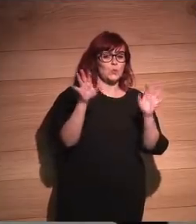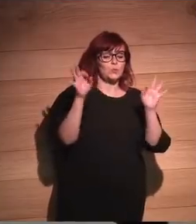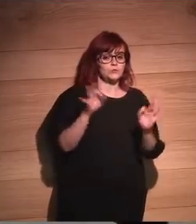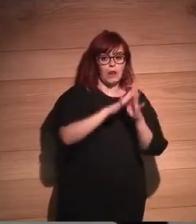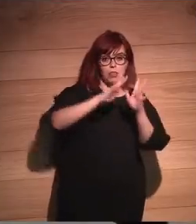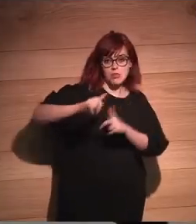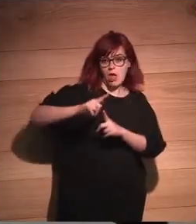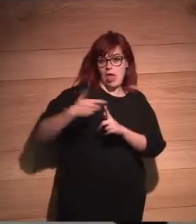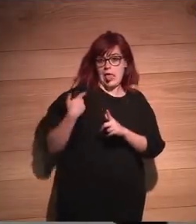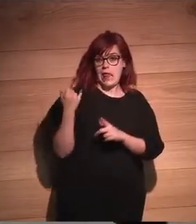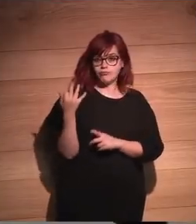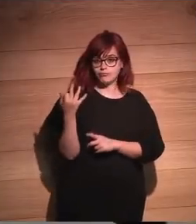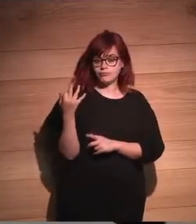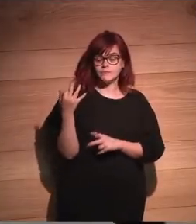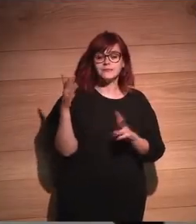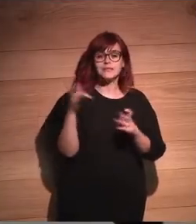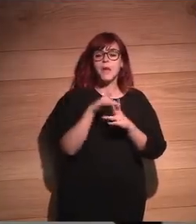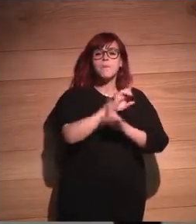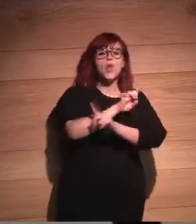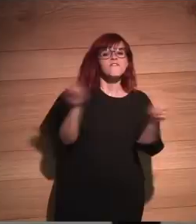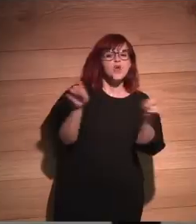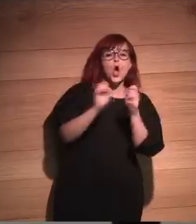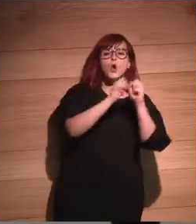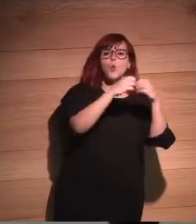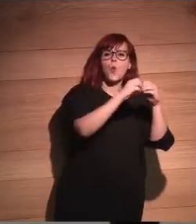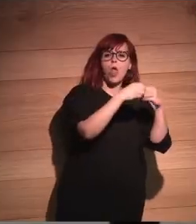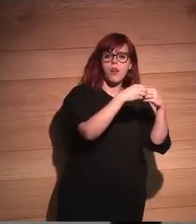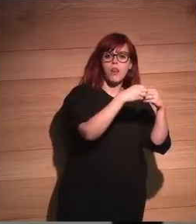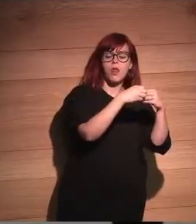la noticia de estos días de la prohibición a Google